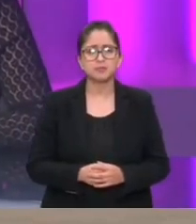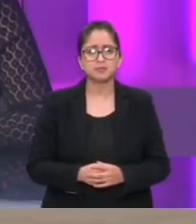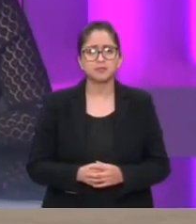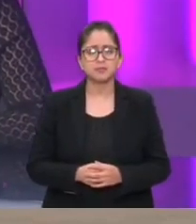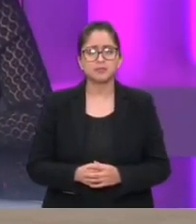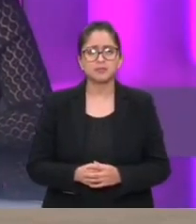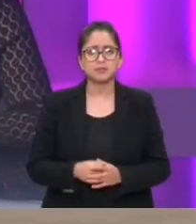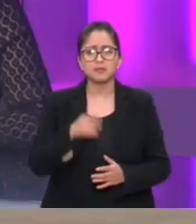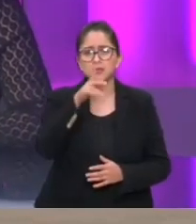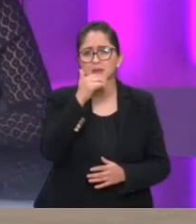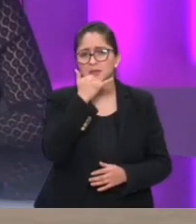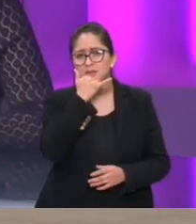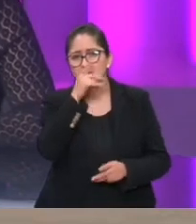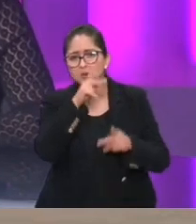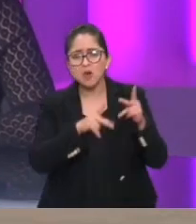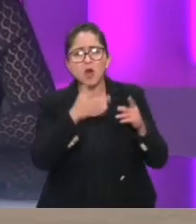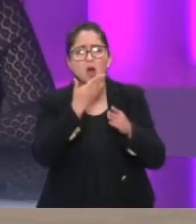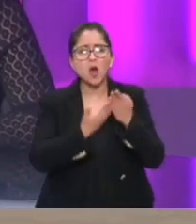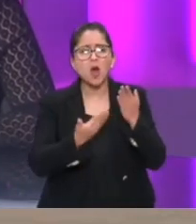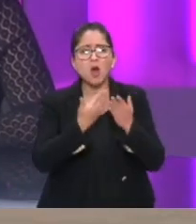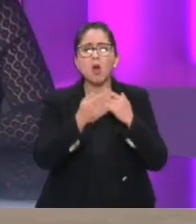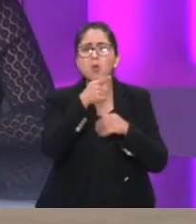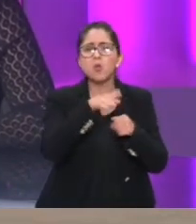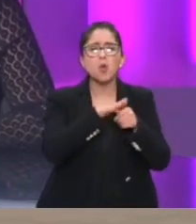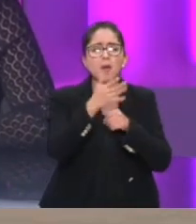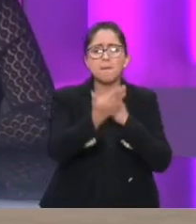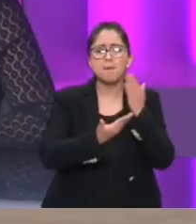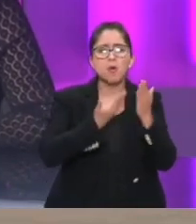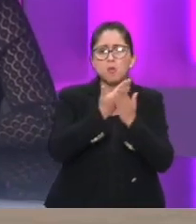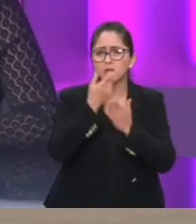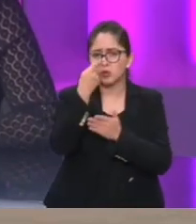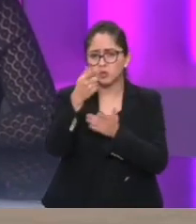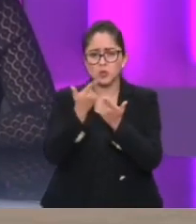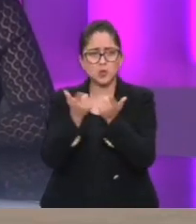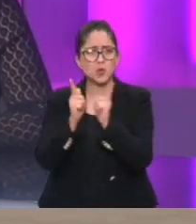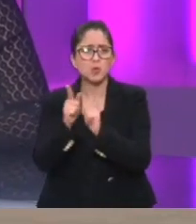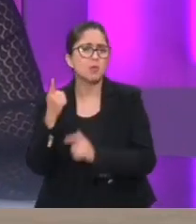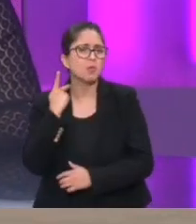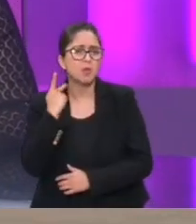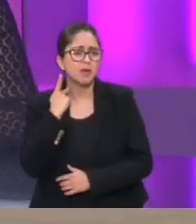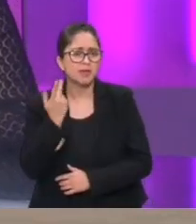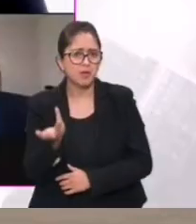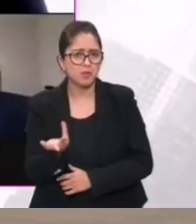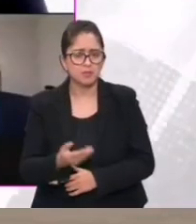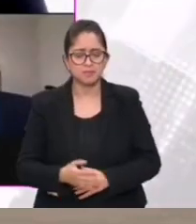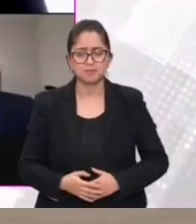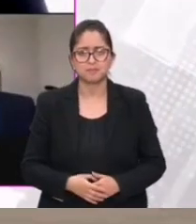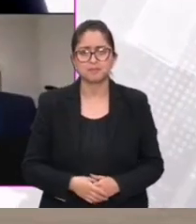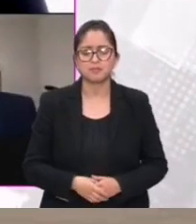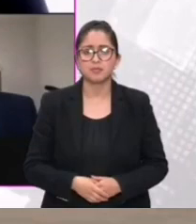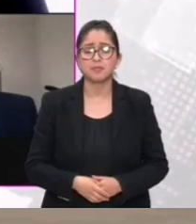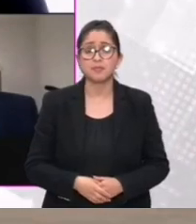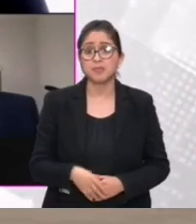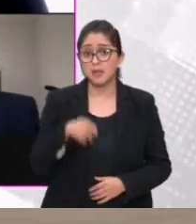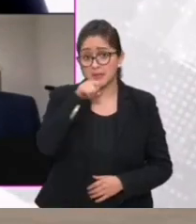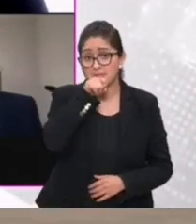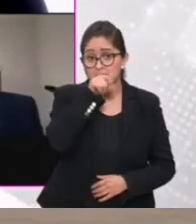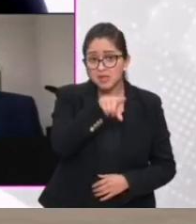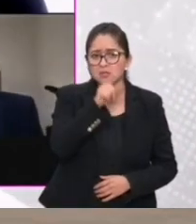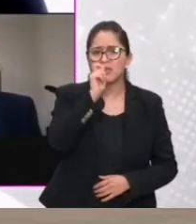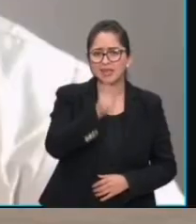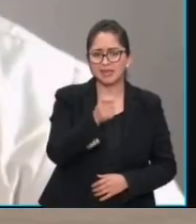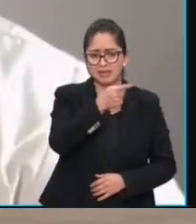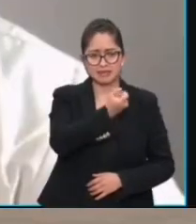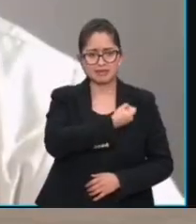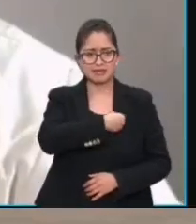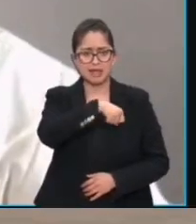para pagar 80,000 camas de hospital, su por ejemplo. Claro, ahora, también está la situación de que la salud no es